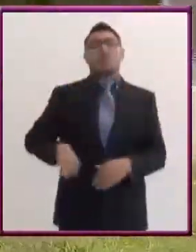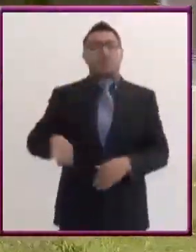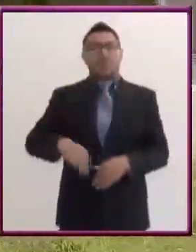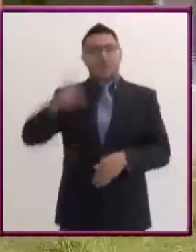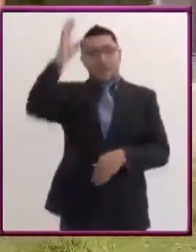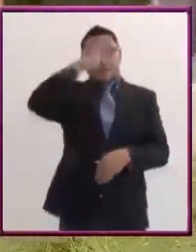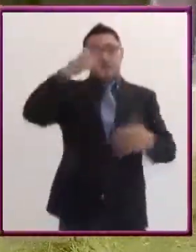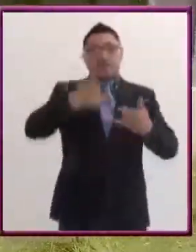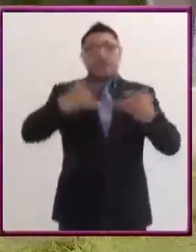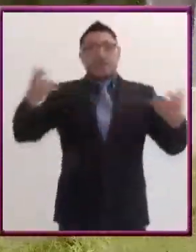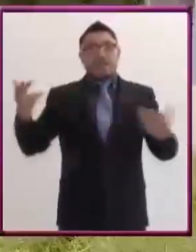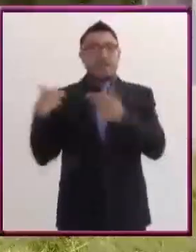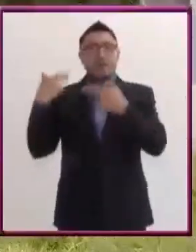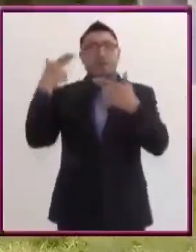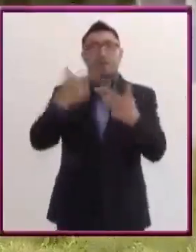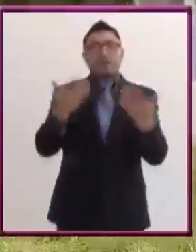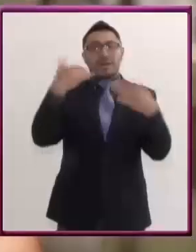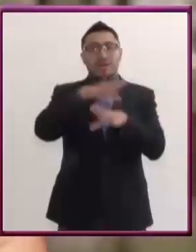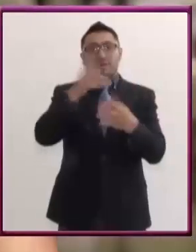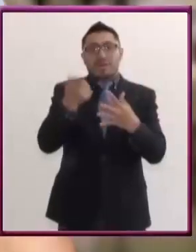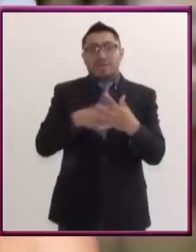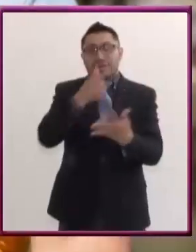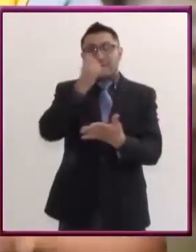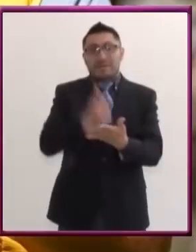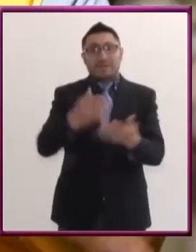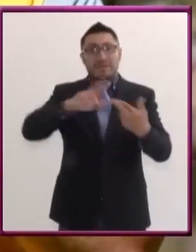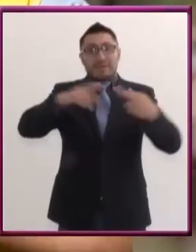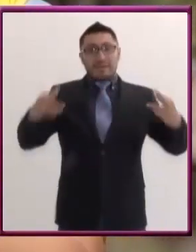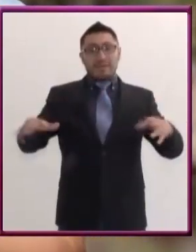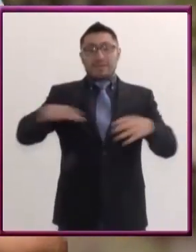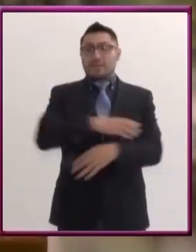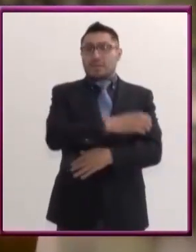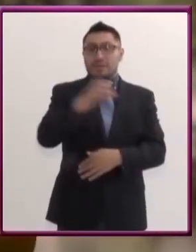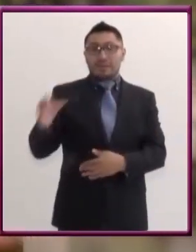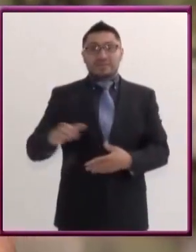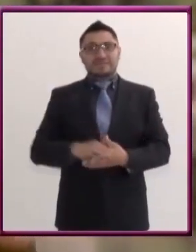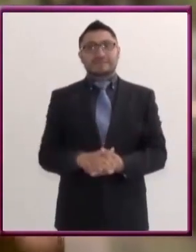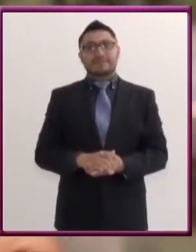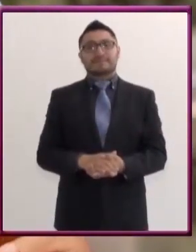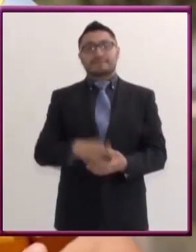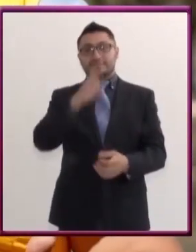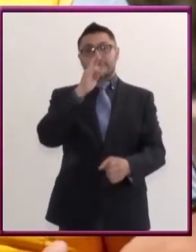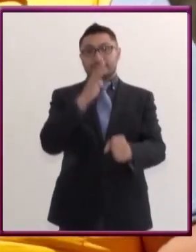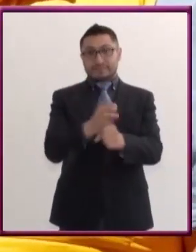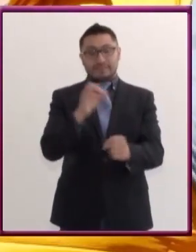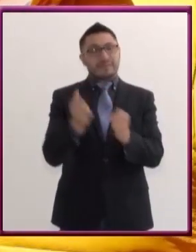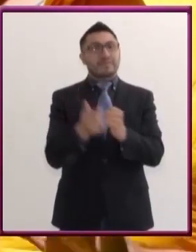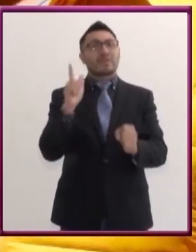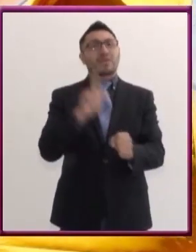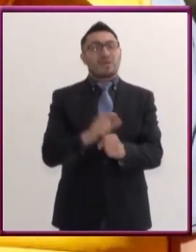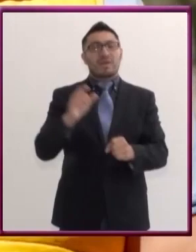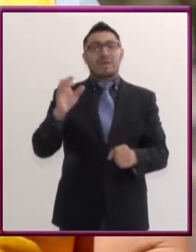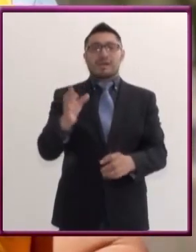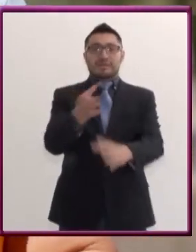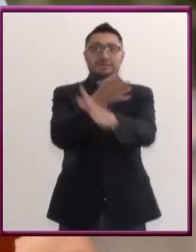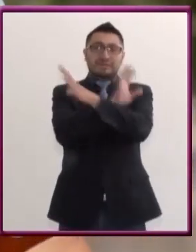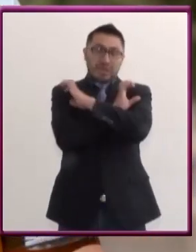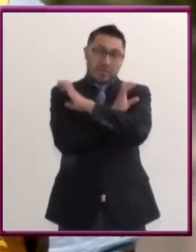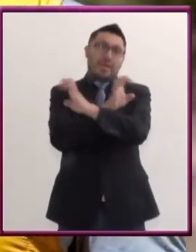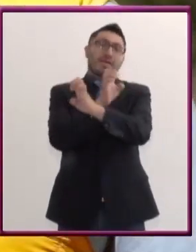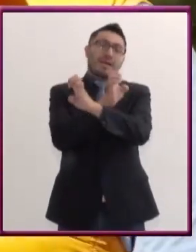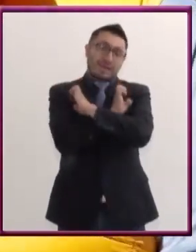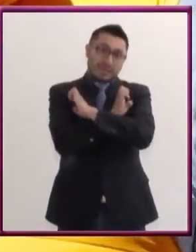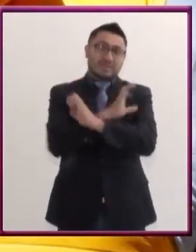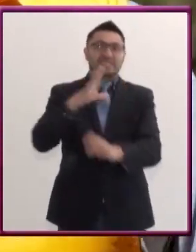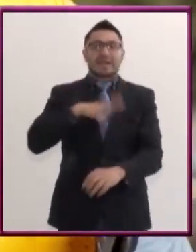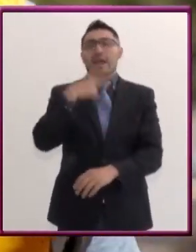de las ciudades y su relación con el campo. Responsabilidad social, cívica y ética trae dos temas importantes.